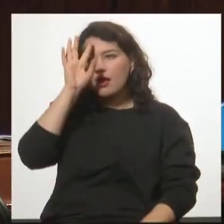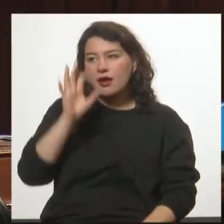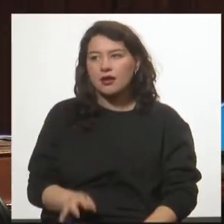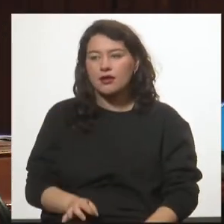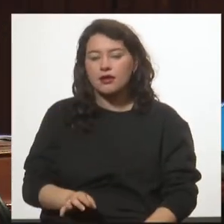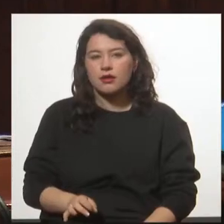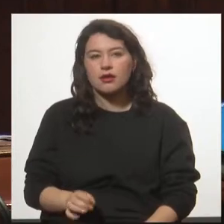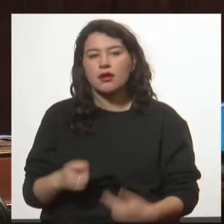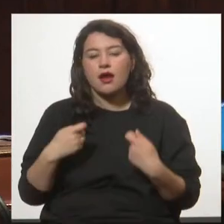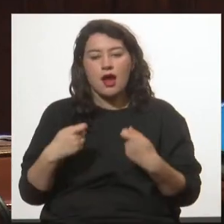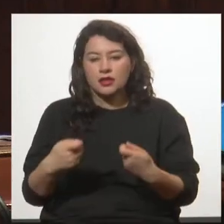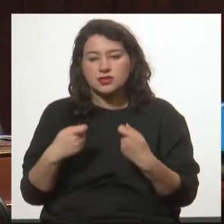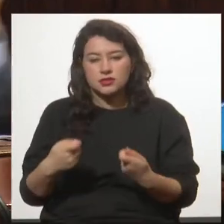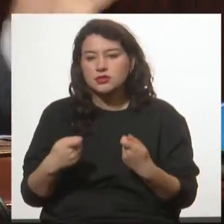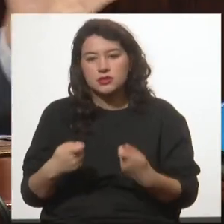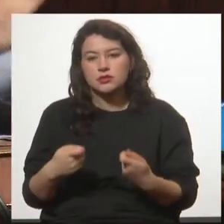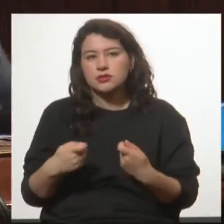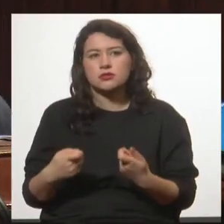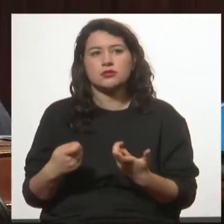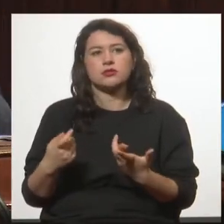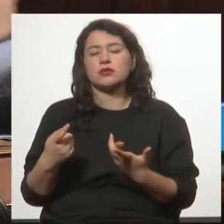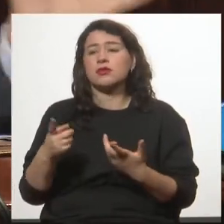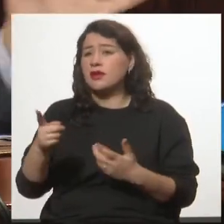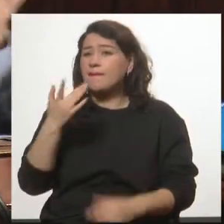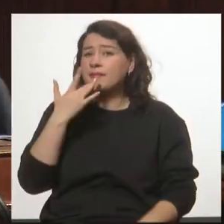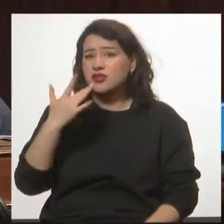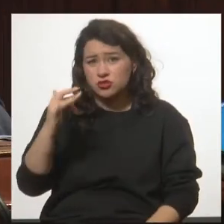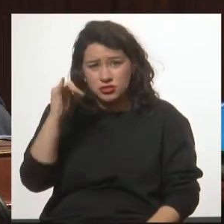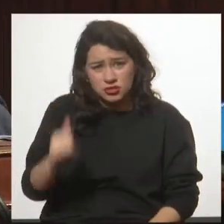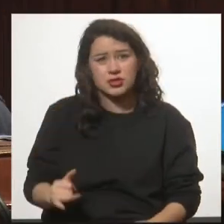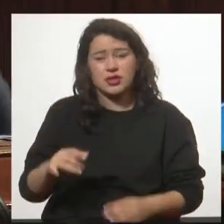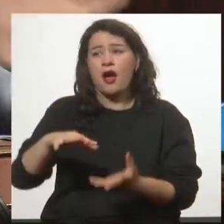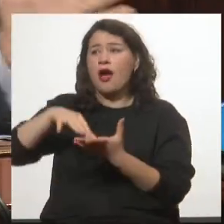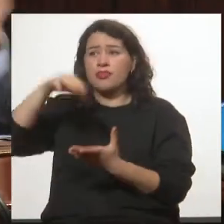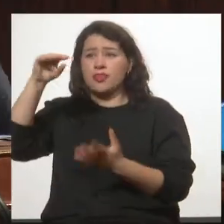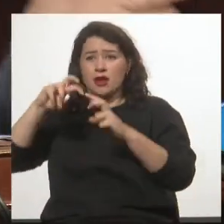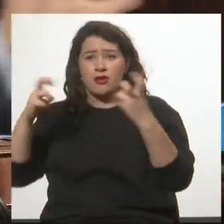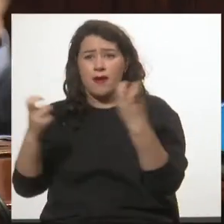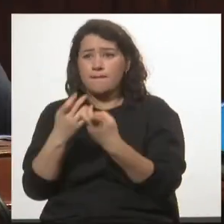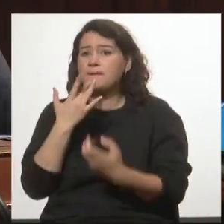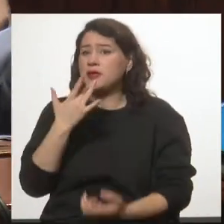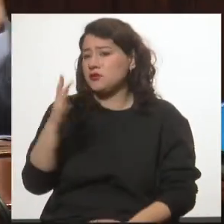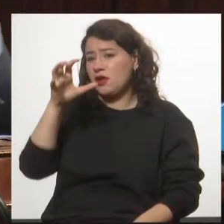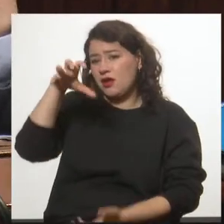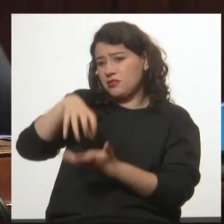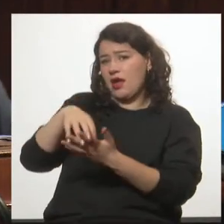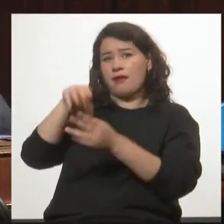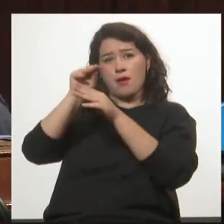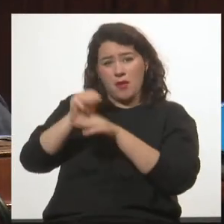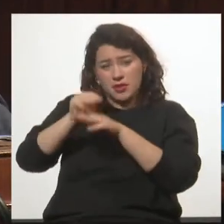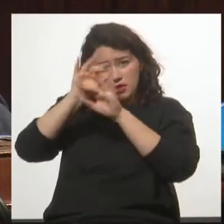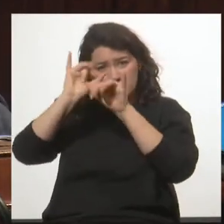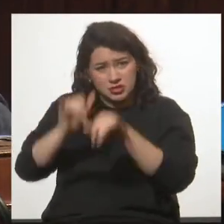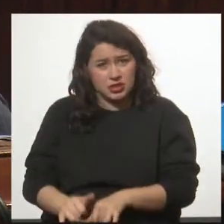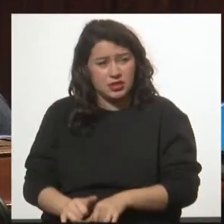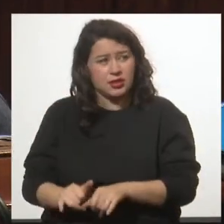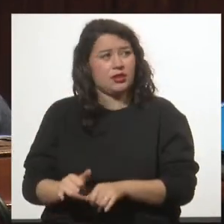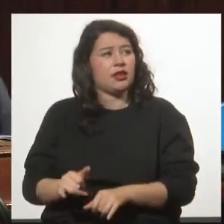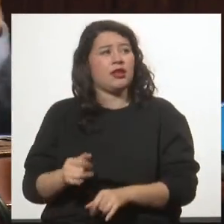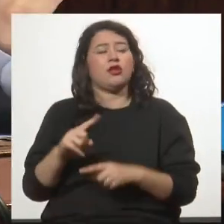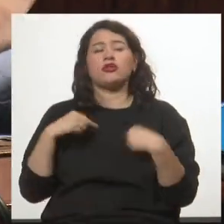que se haya gastado es el ante el está precioso delante la arena está precioso está ahí lo vamos a mantener nadie plantea